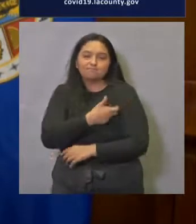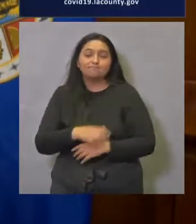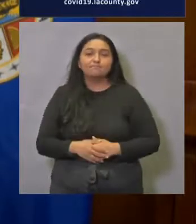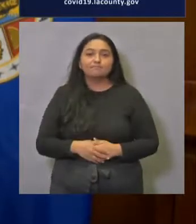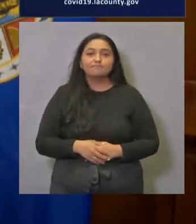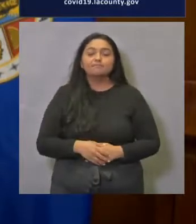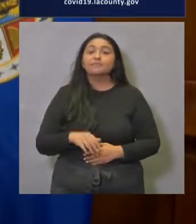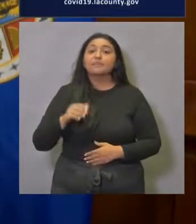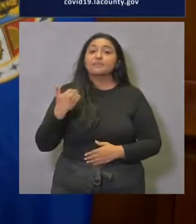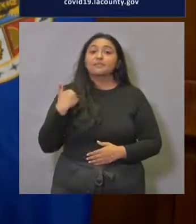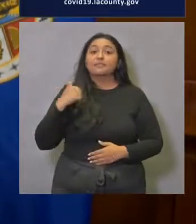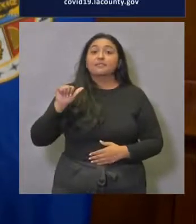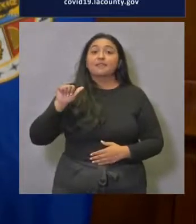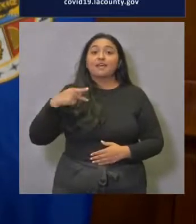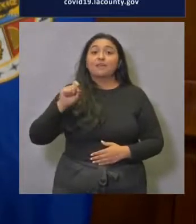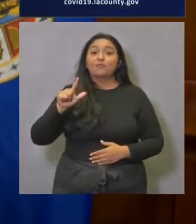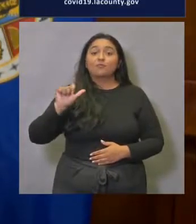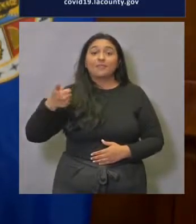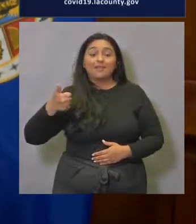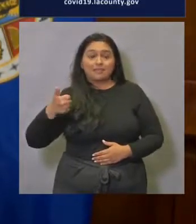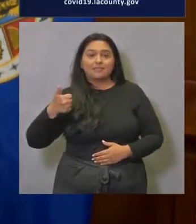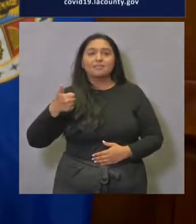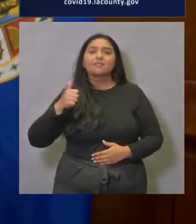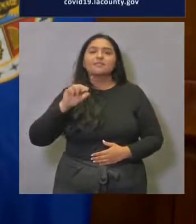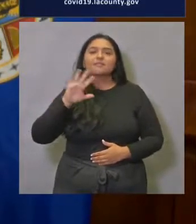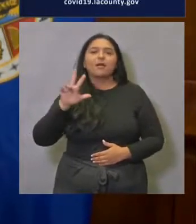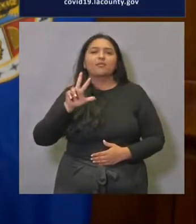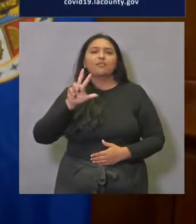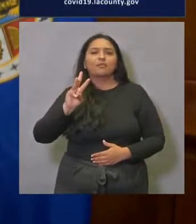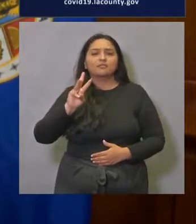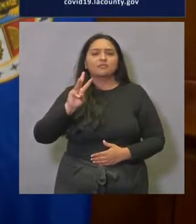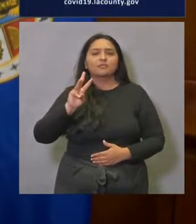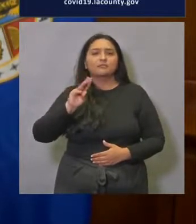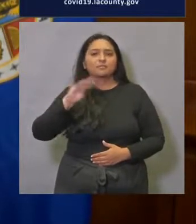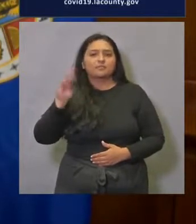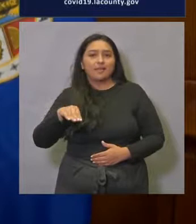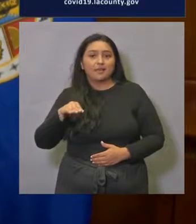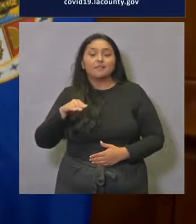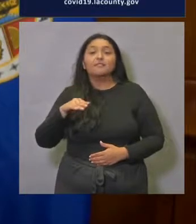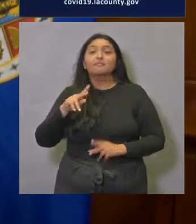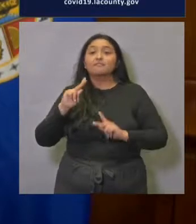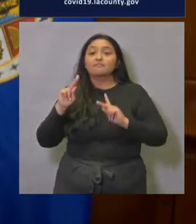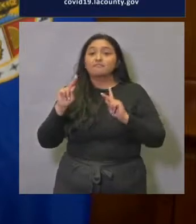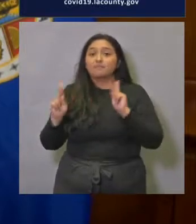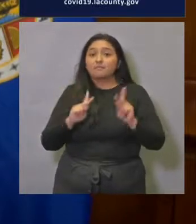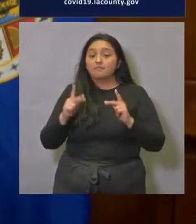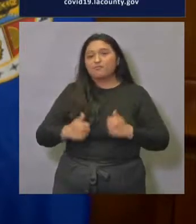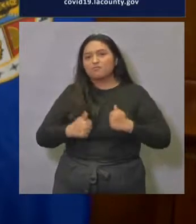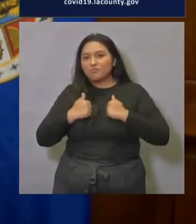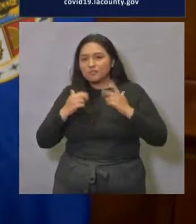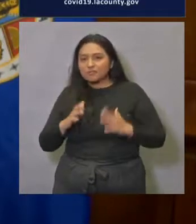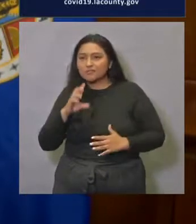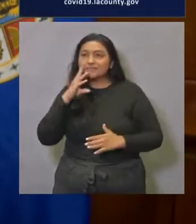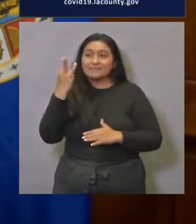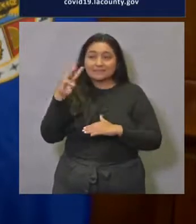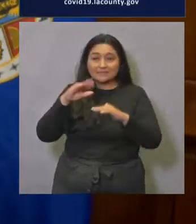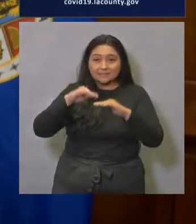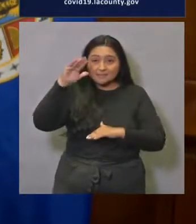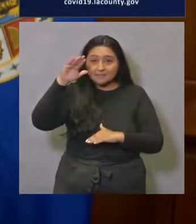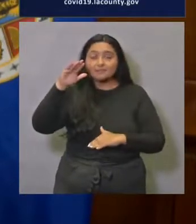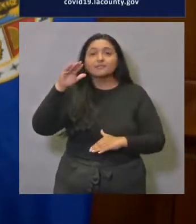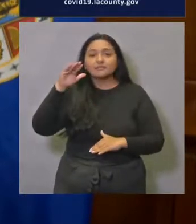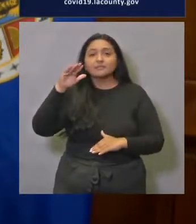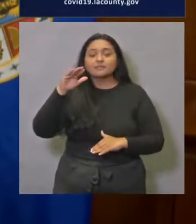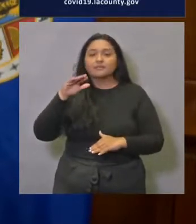abril, aproximadamente 36% de los residentes mayores de 16 años en el